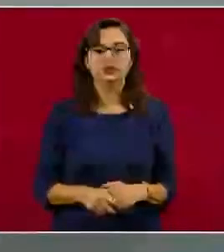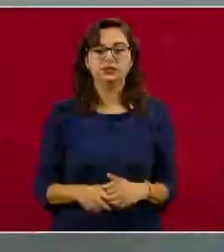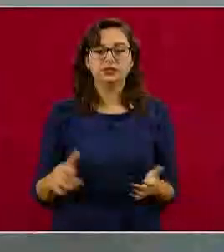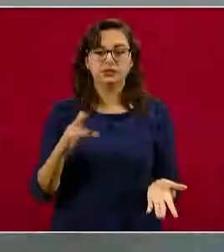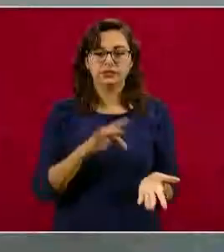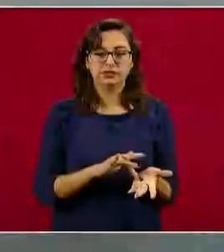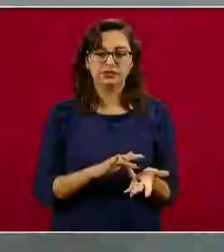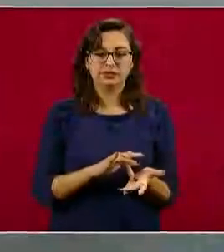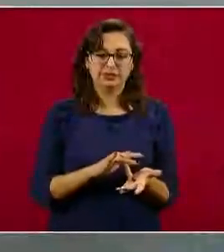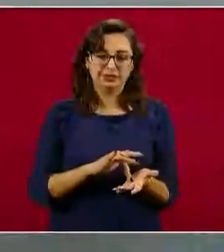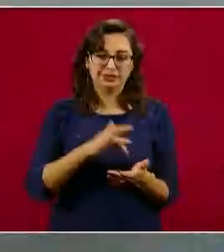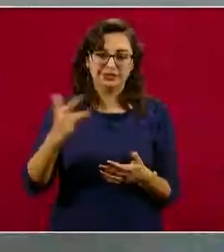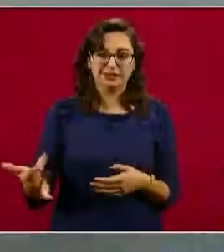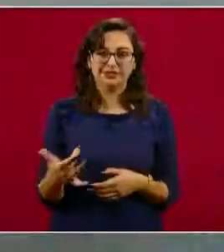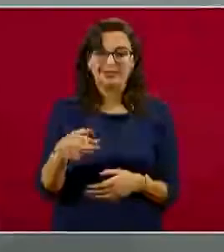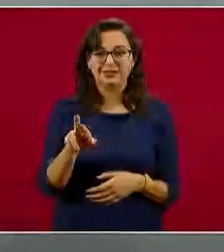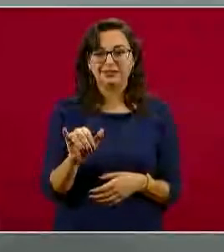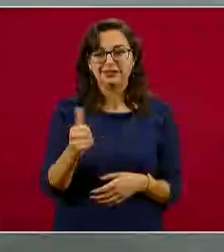Ramírez, pie de página.